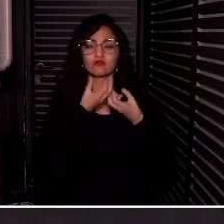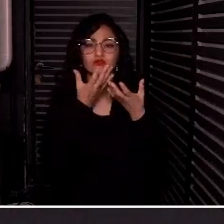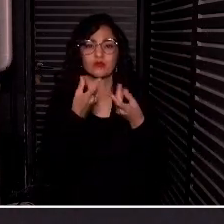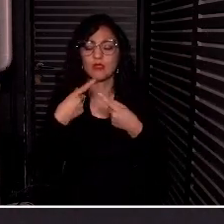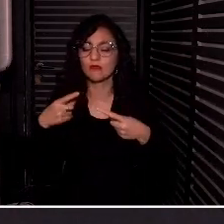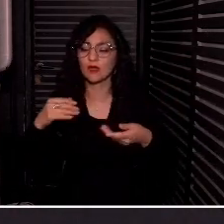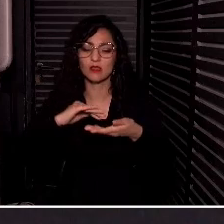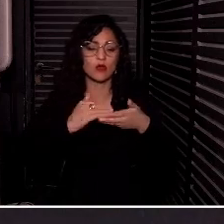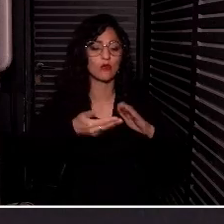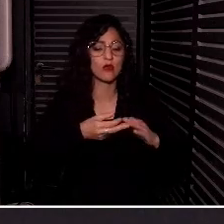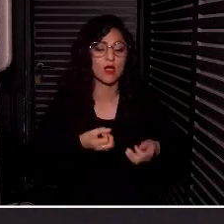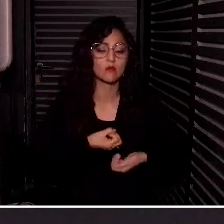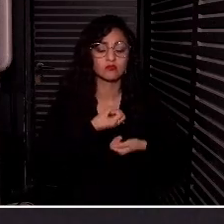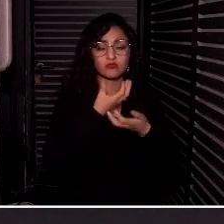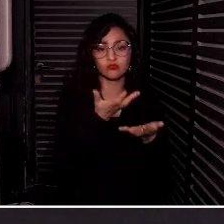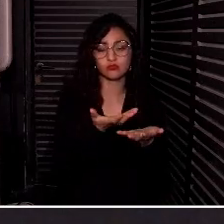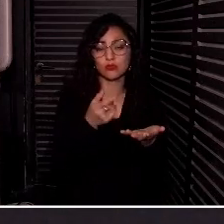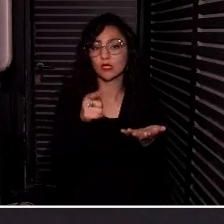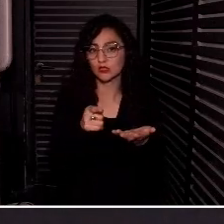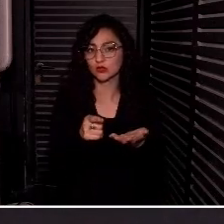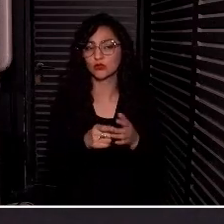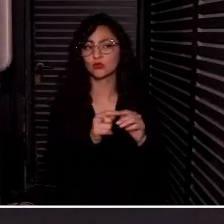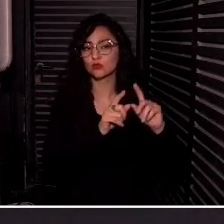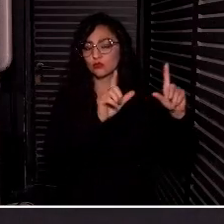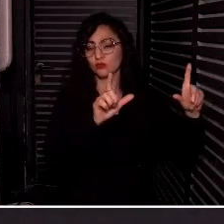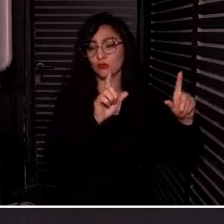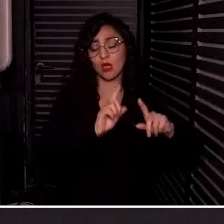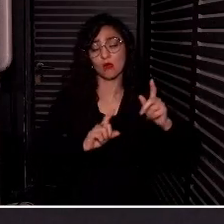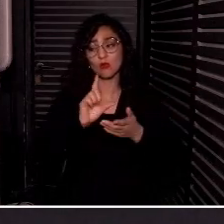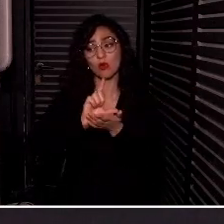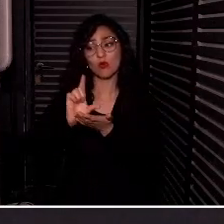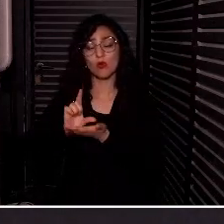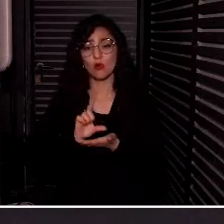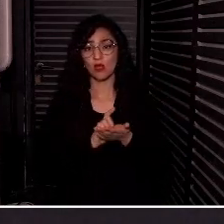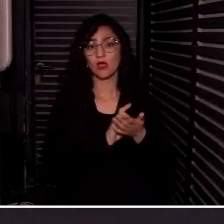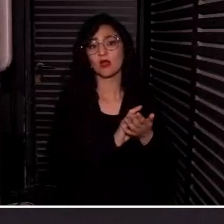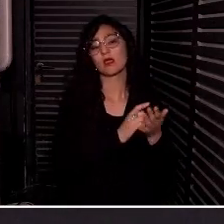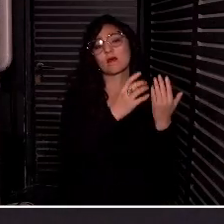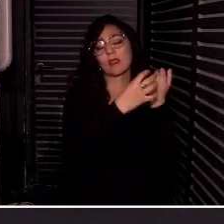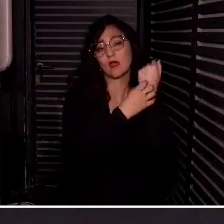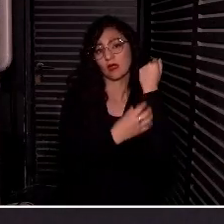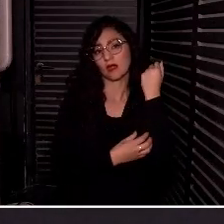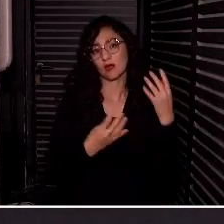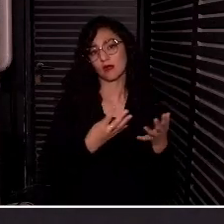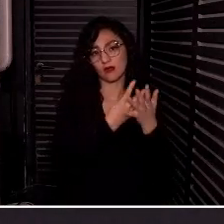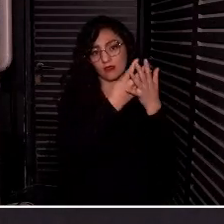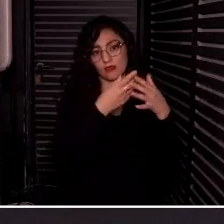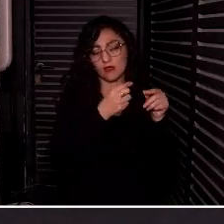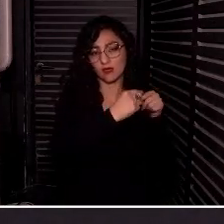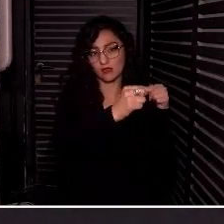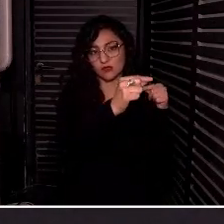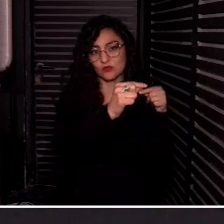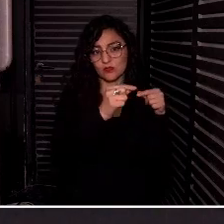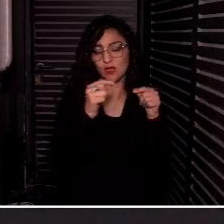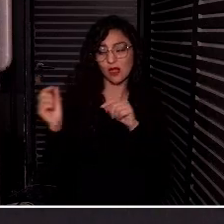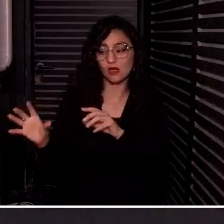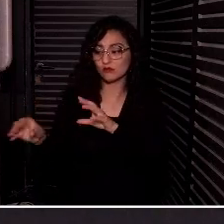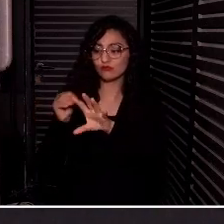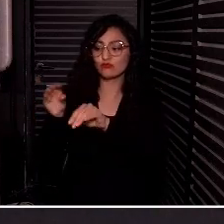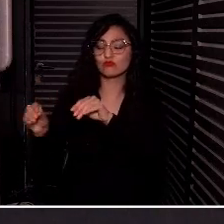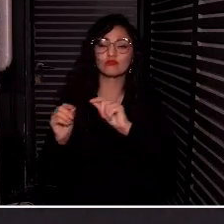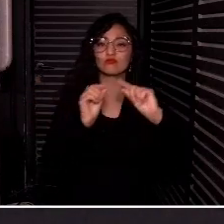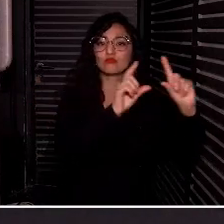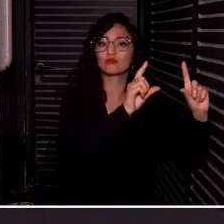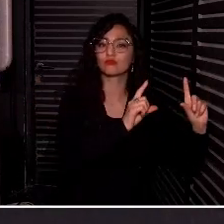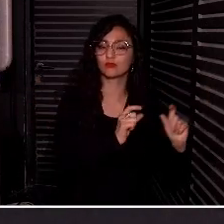comunidades algo que en algunos territorios no llega a extender las redes regionales de televisión nacional Entonces yo veo que si